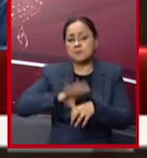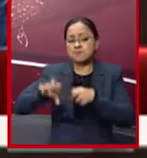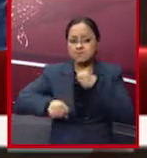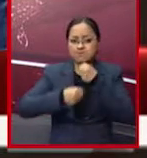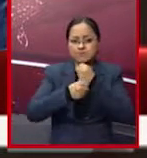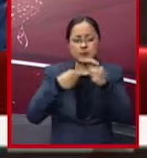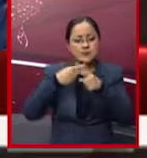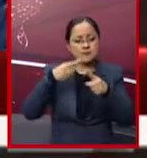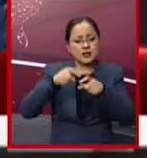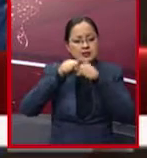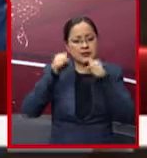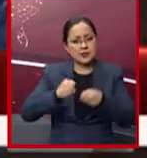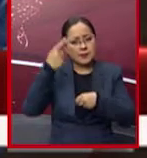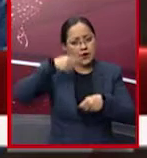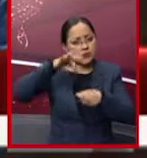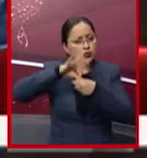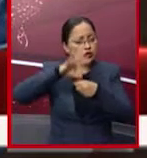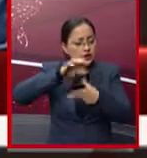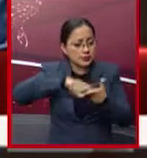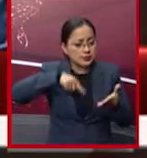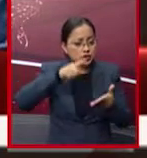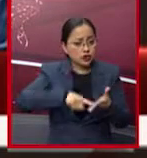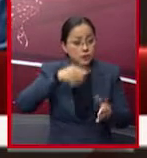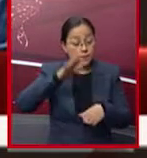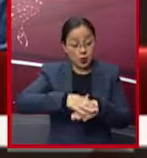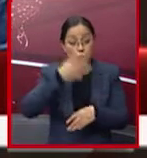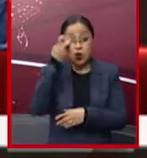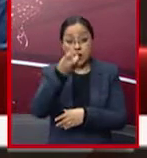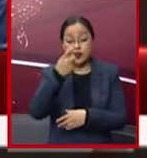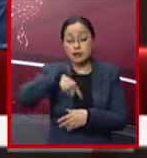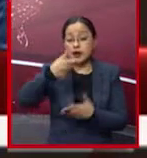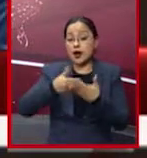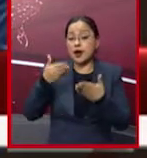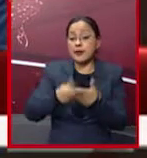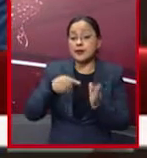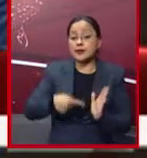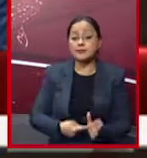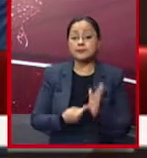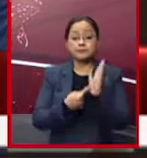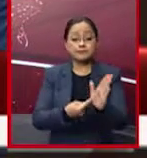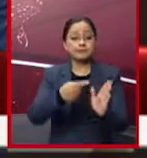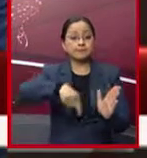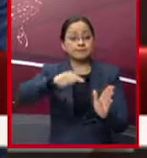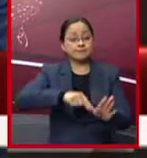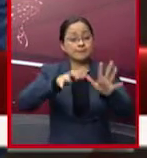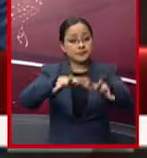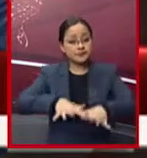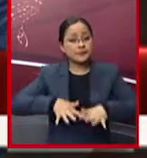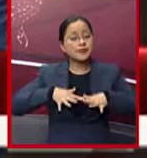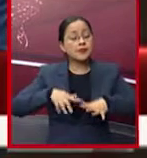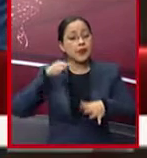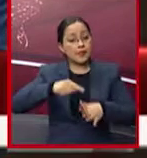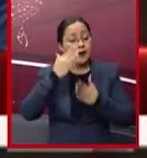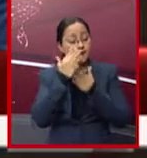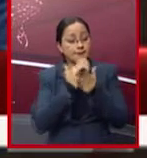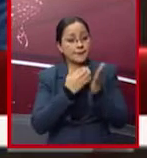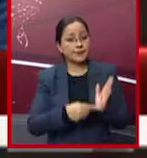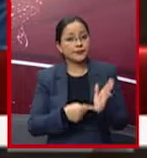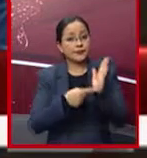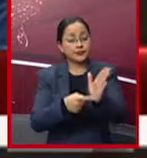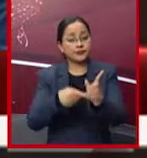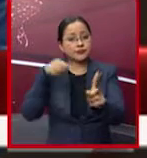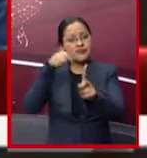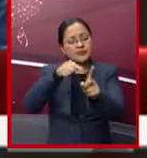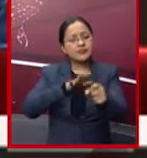fortalecimiento de nuestro sistema electoral y en atención a ello, el día de hoy se pone a consideración de esta Asamblea el presente dictamen que tiene